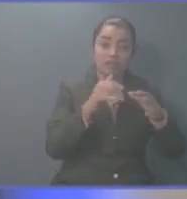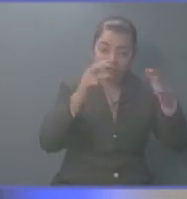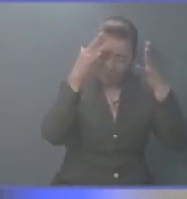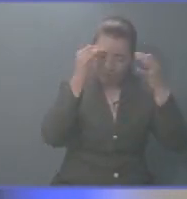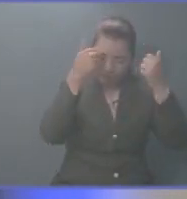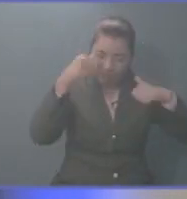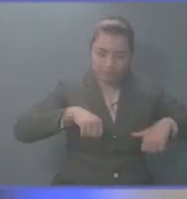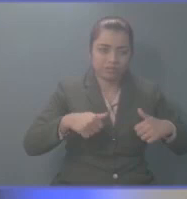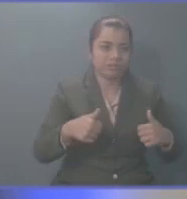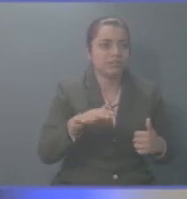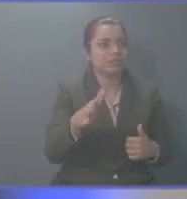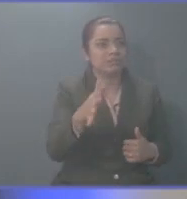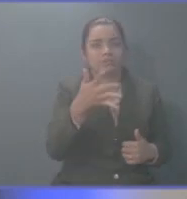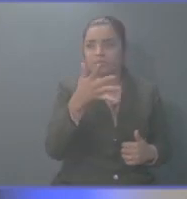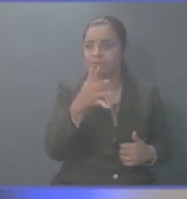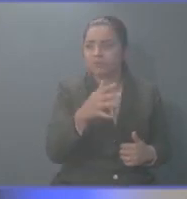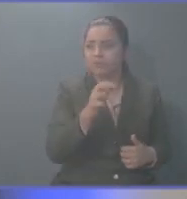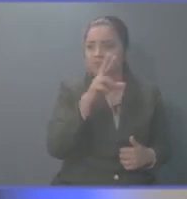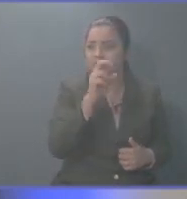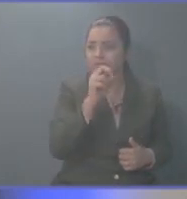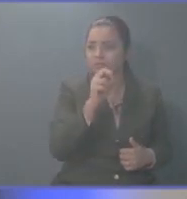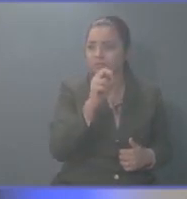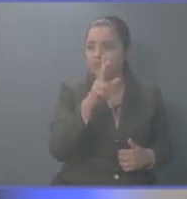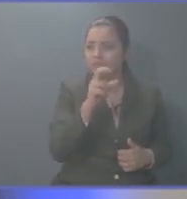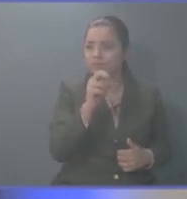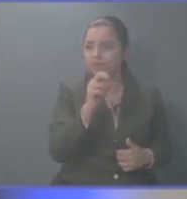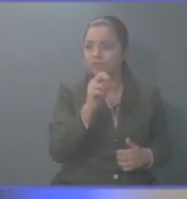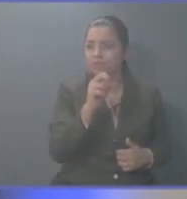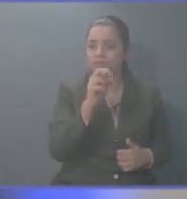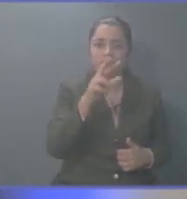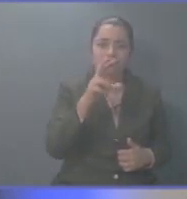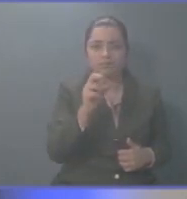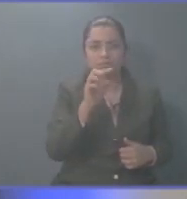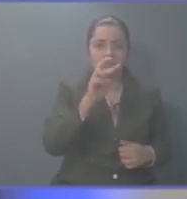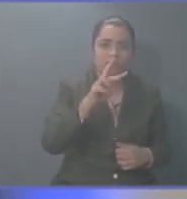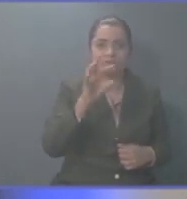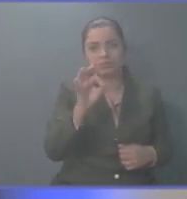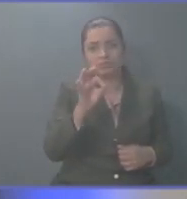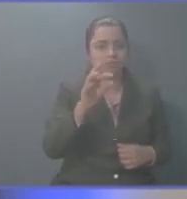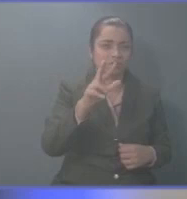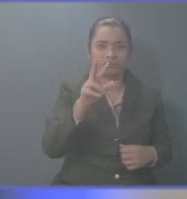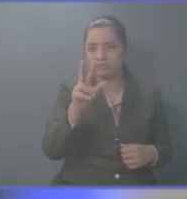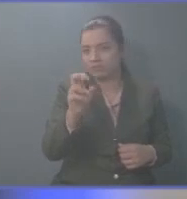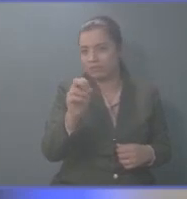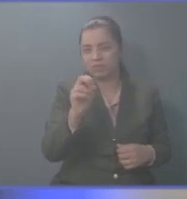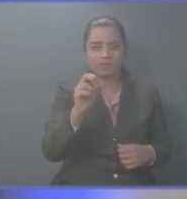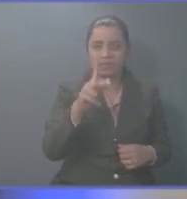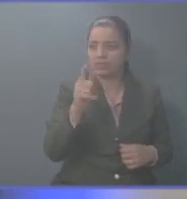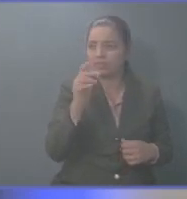nosotros lo aprobamos allá por 30, no recuerdo bien si fue 30, 29, 30, 31 de enero más o